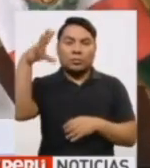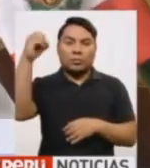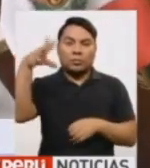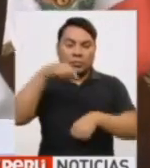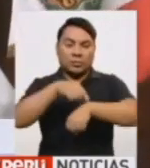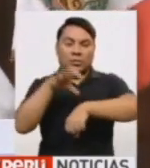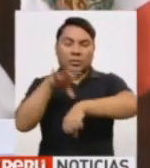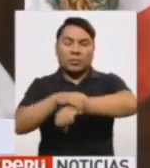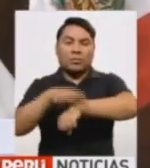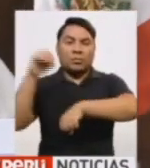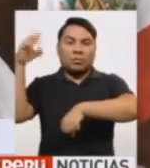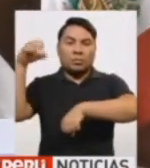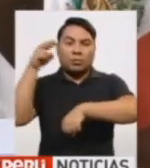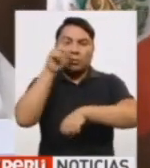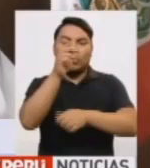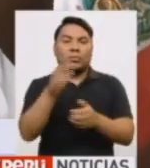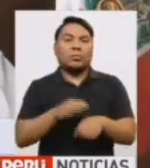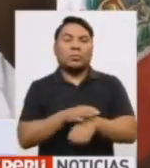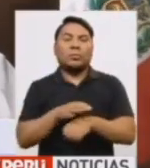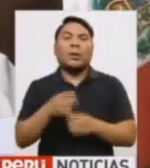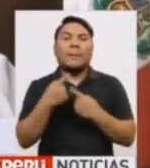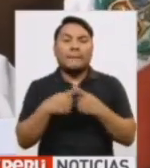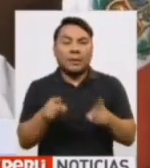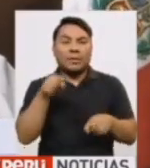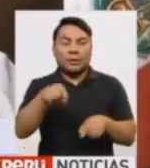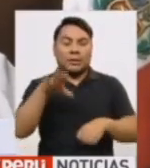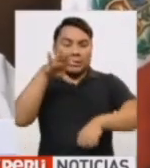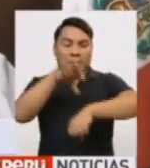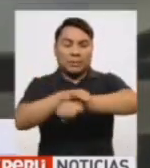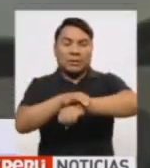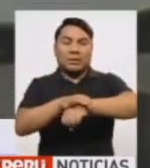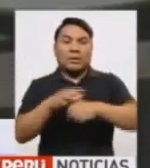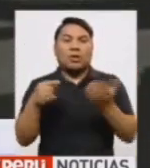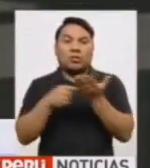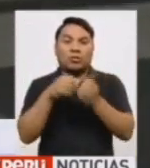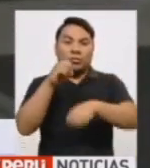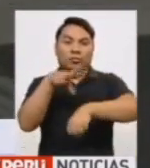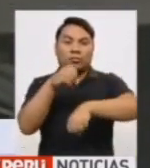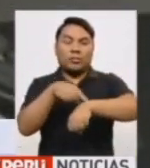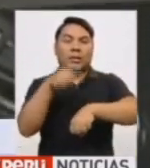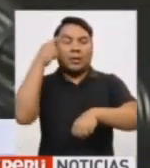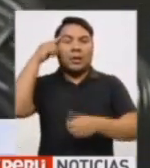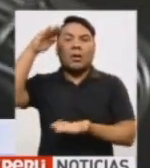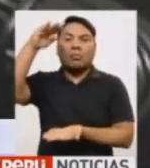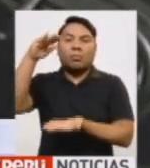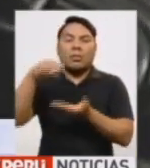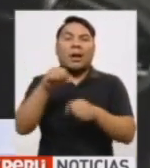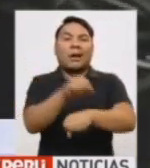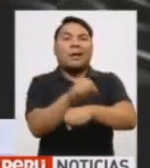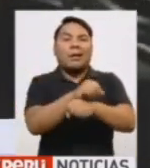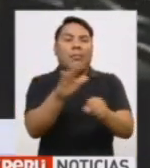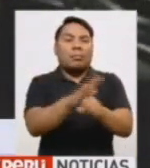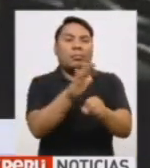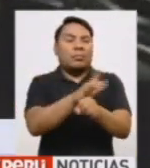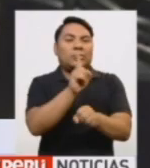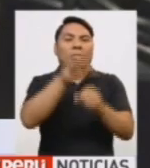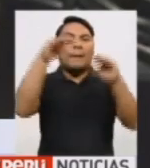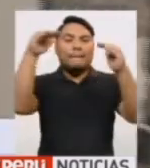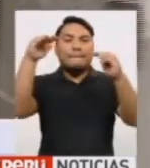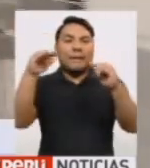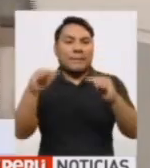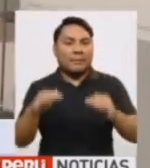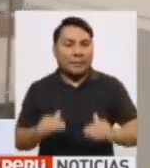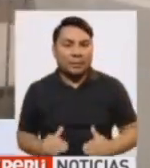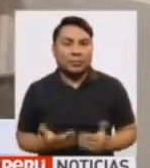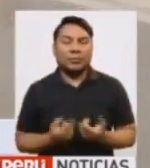costoso. Por su parte, Esmal Arana considera que el uso de los grilletes electrónicos permitirá reducir el hacinamiento. Saludó la decisión de otorgar mejores